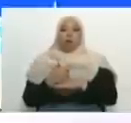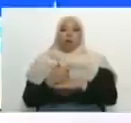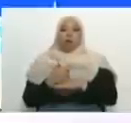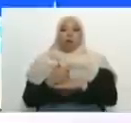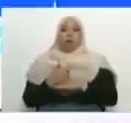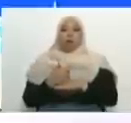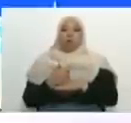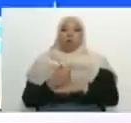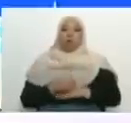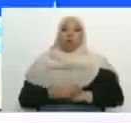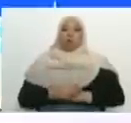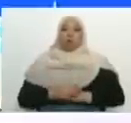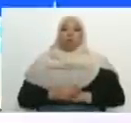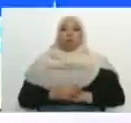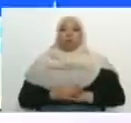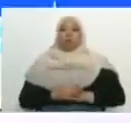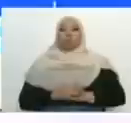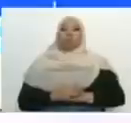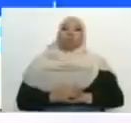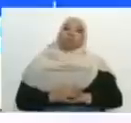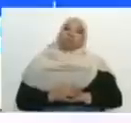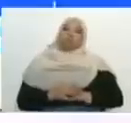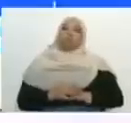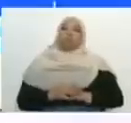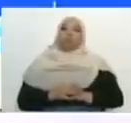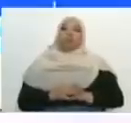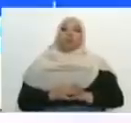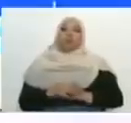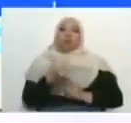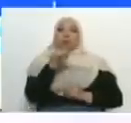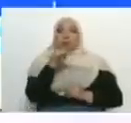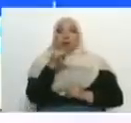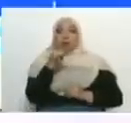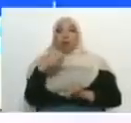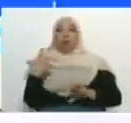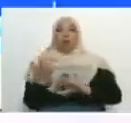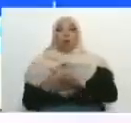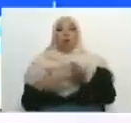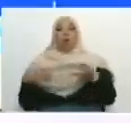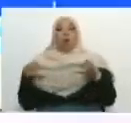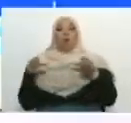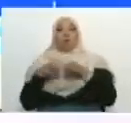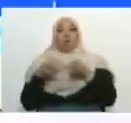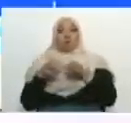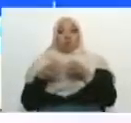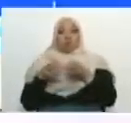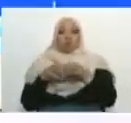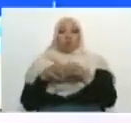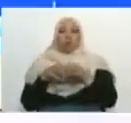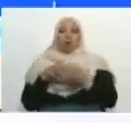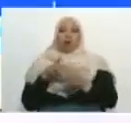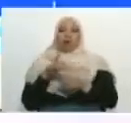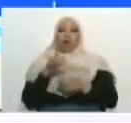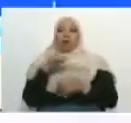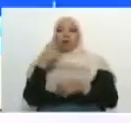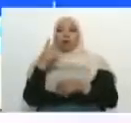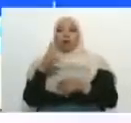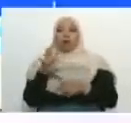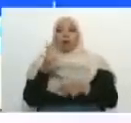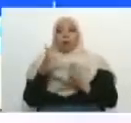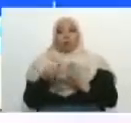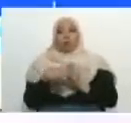las luces de esta organización criminal supondría la validación de esta